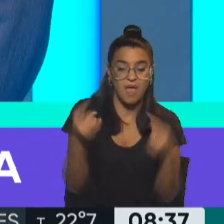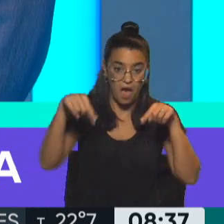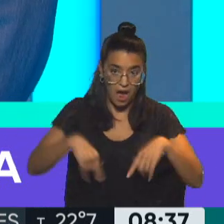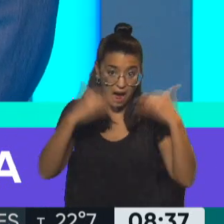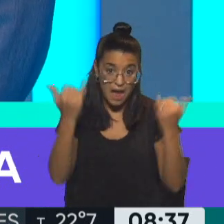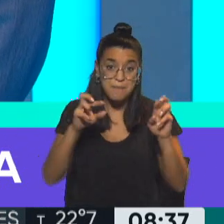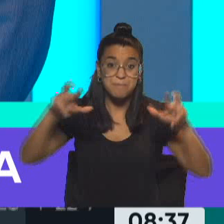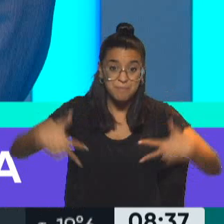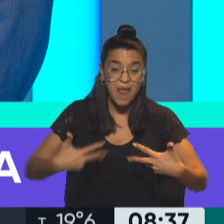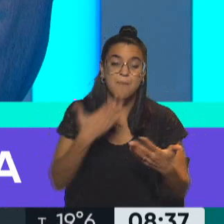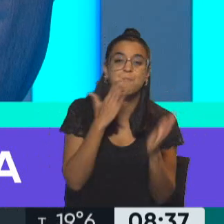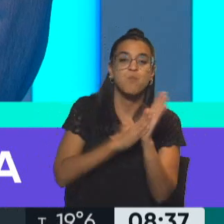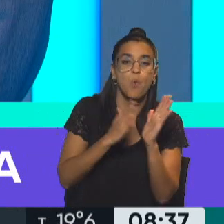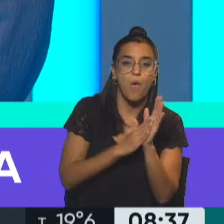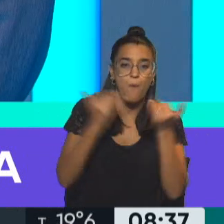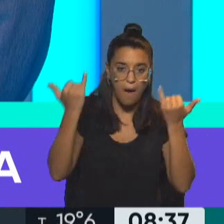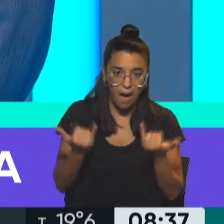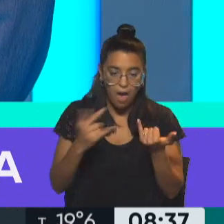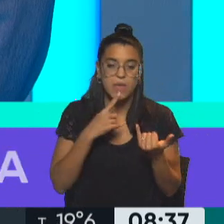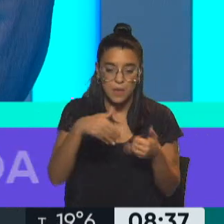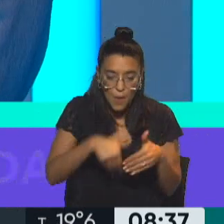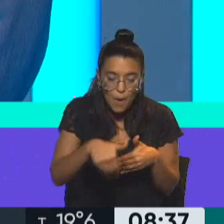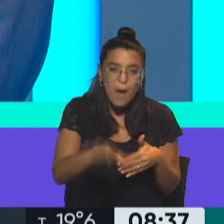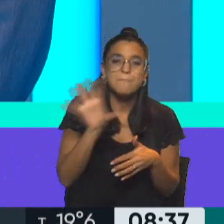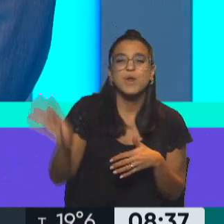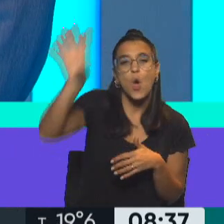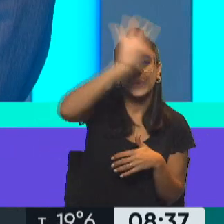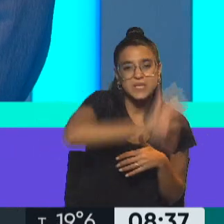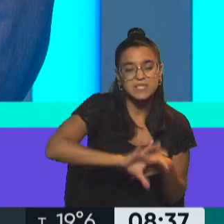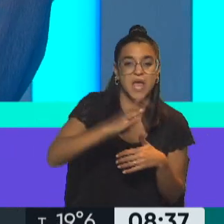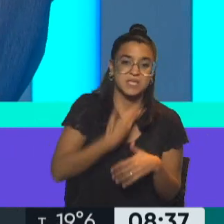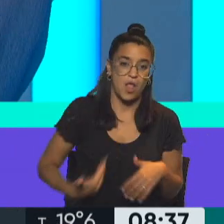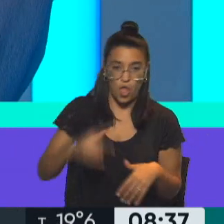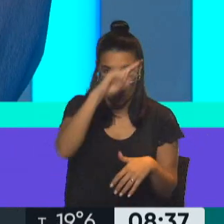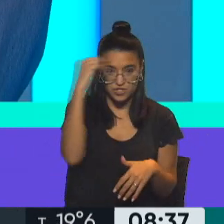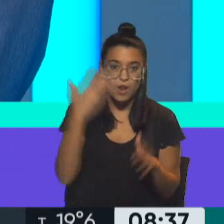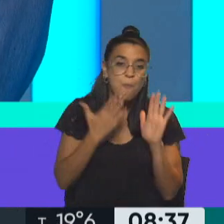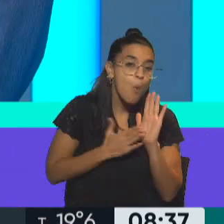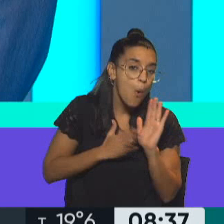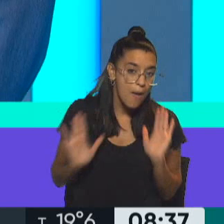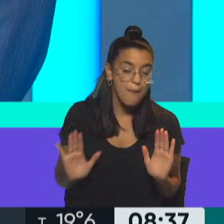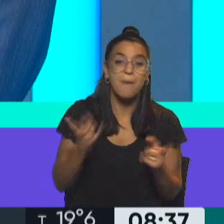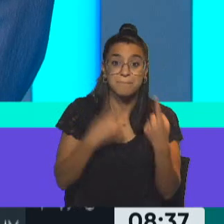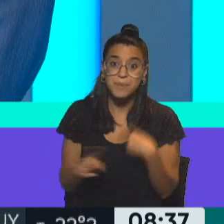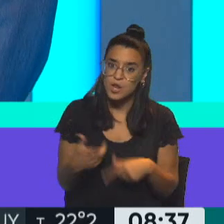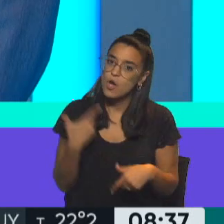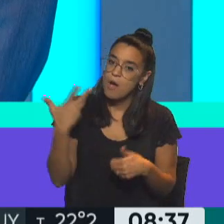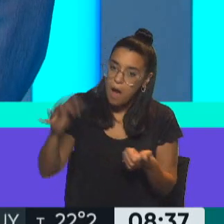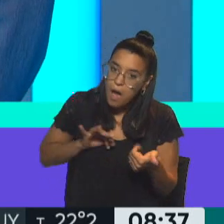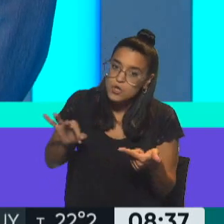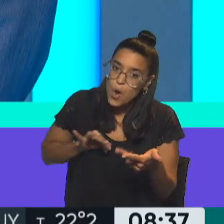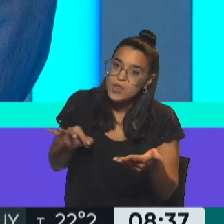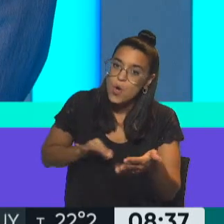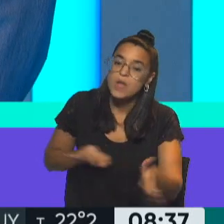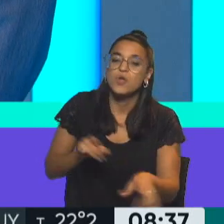unos programas pilotos que se están encarando en distintas provincias del estado nacional pero venimos hace muchos años con